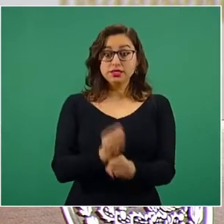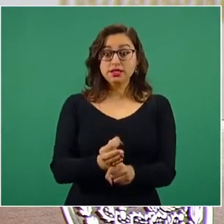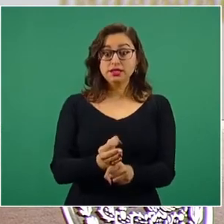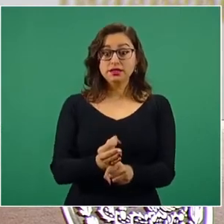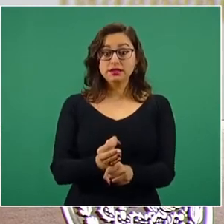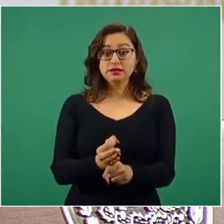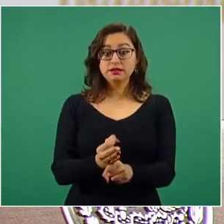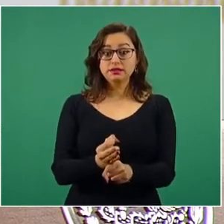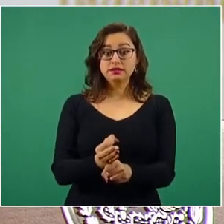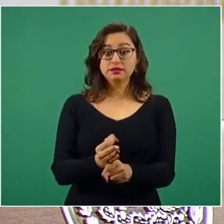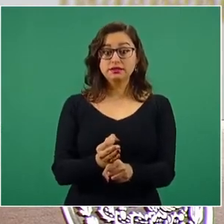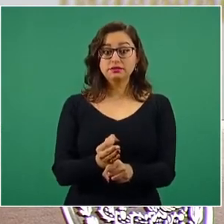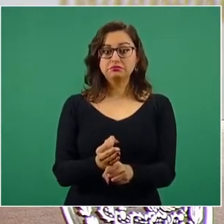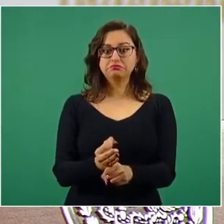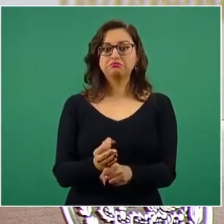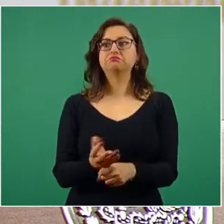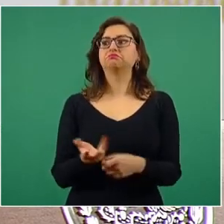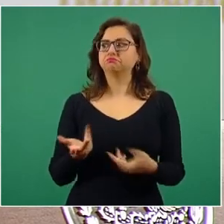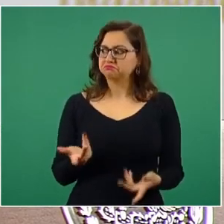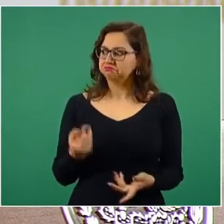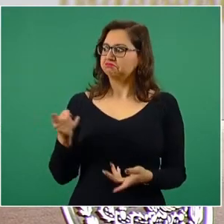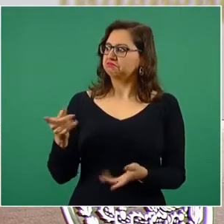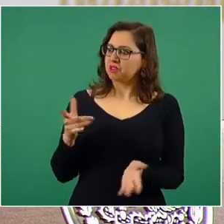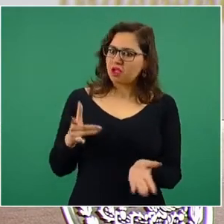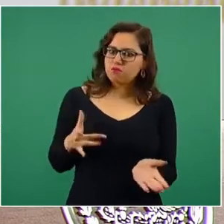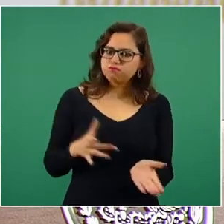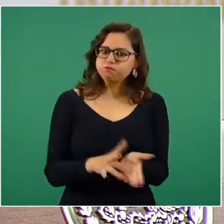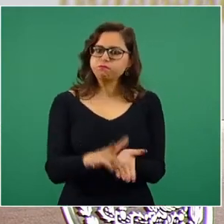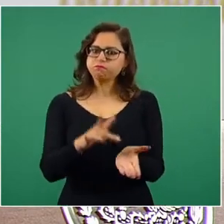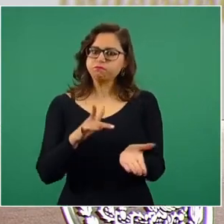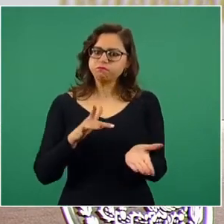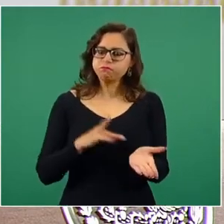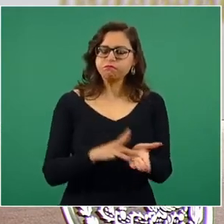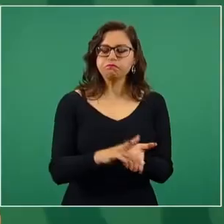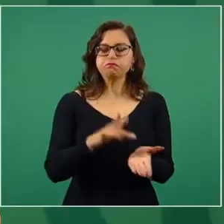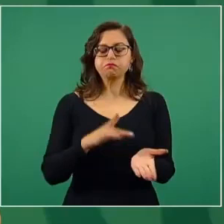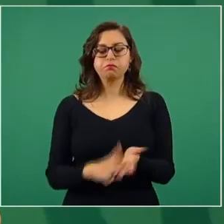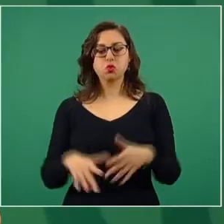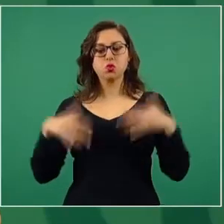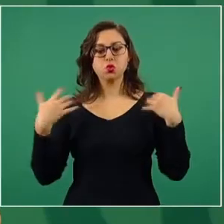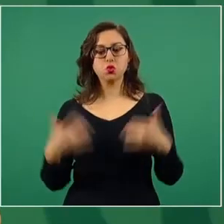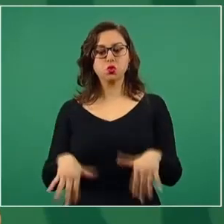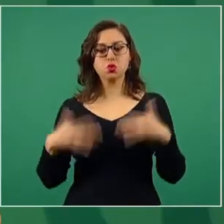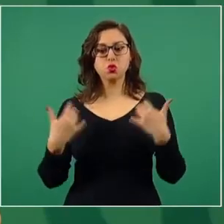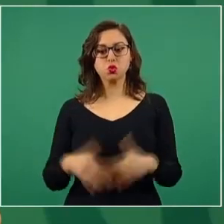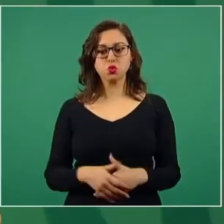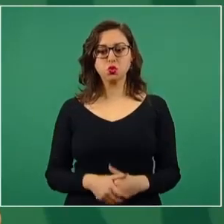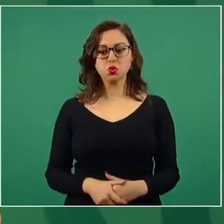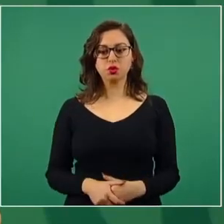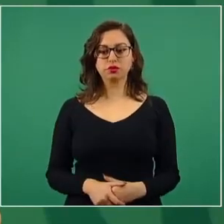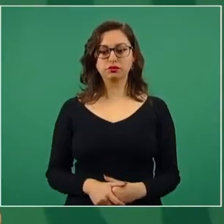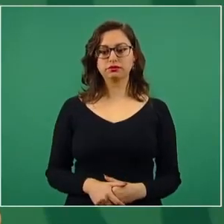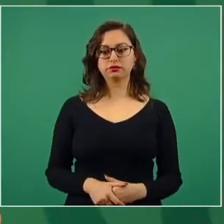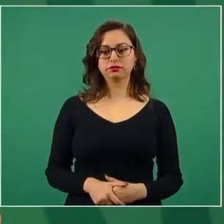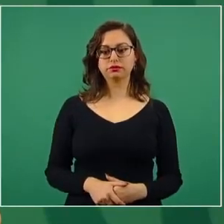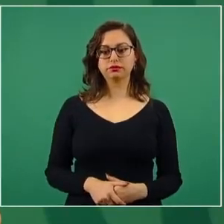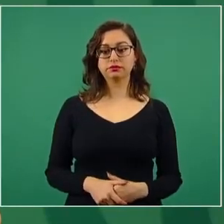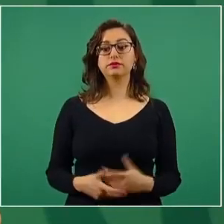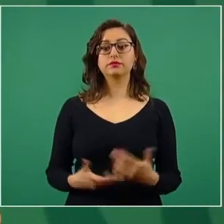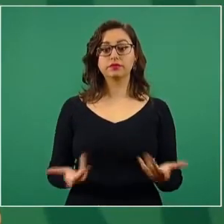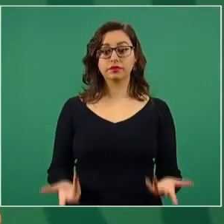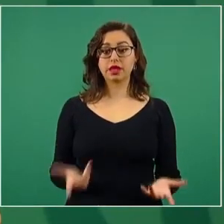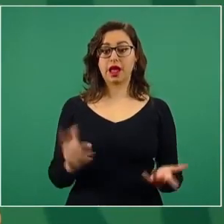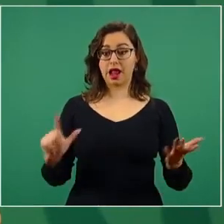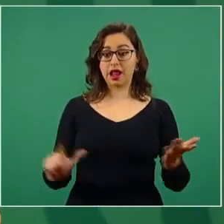estamos contando con el apoyo de las Fuerzas Armadas, de acuerdo a los